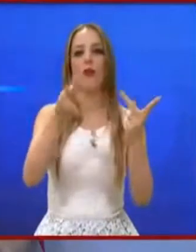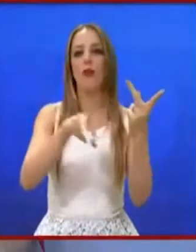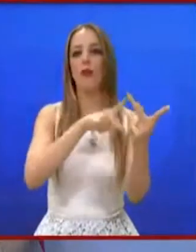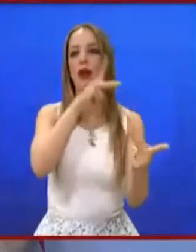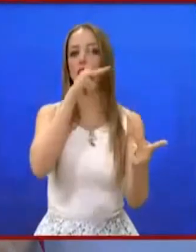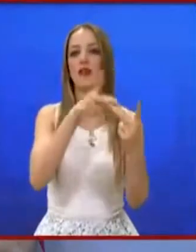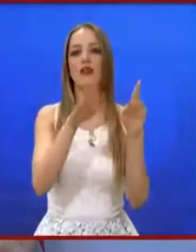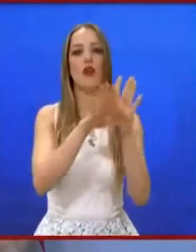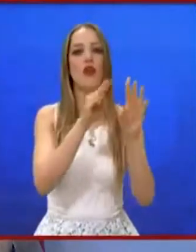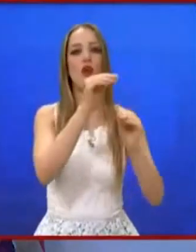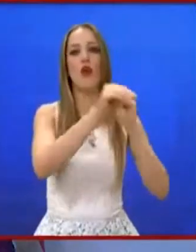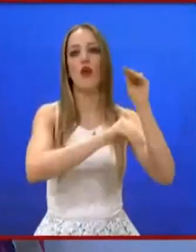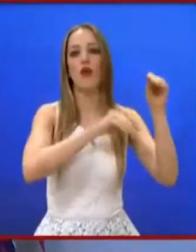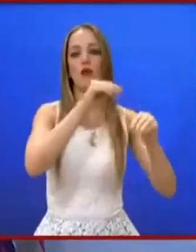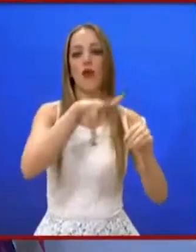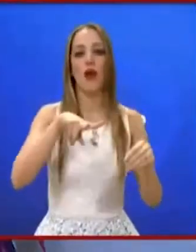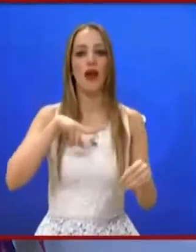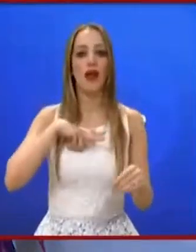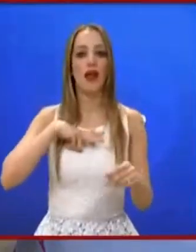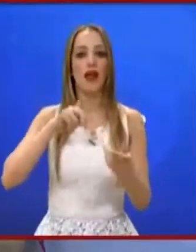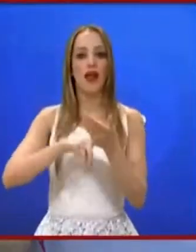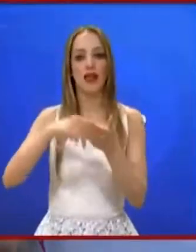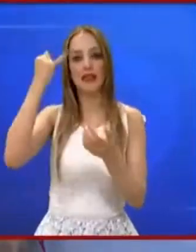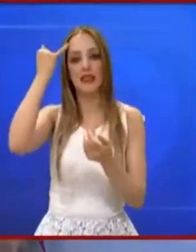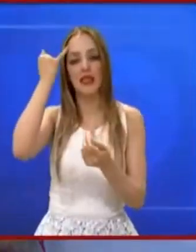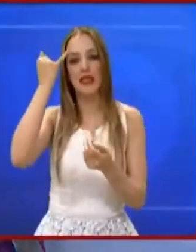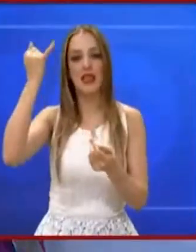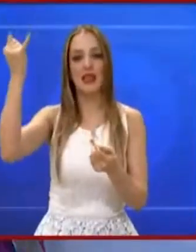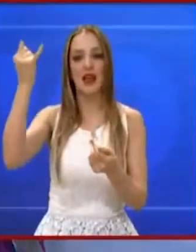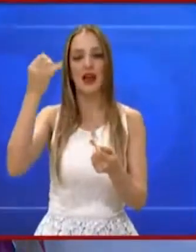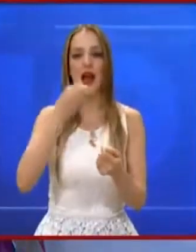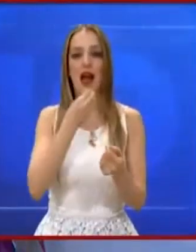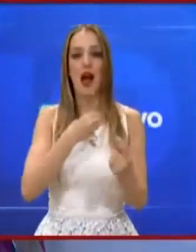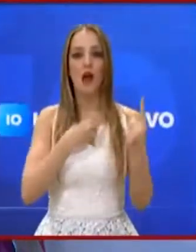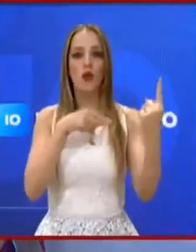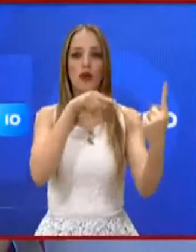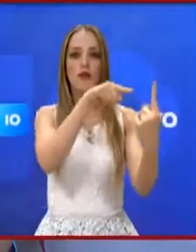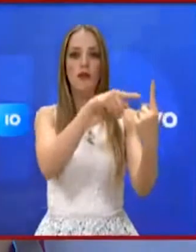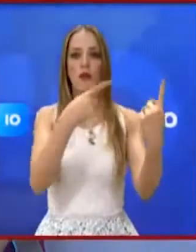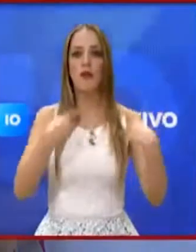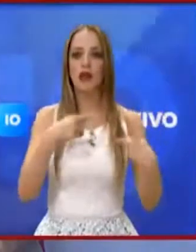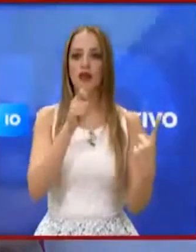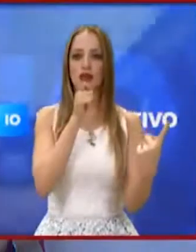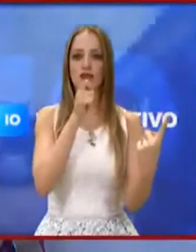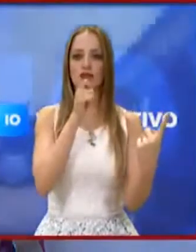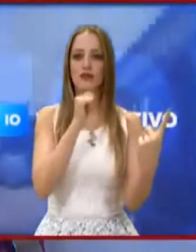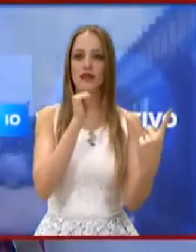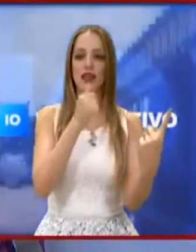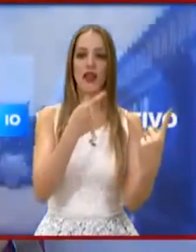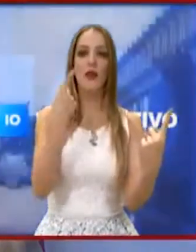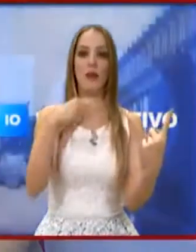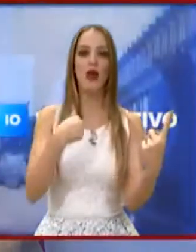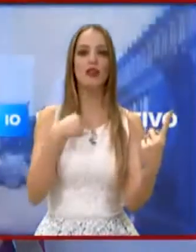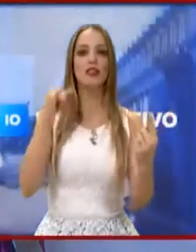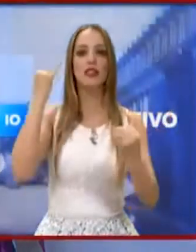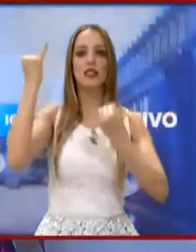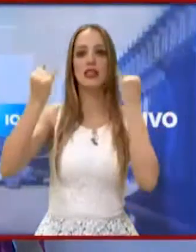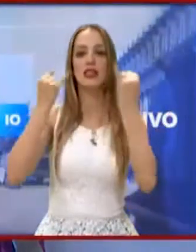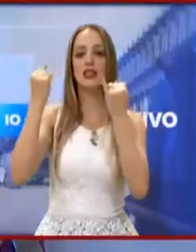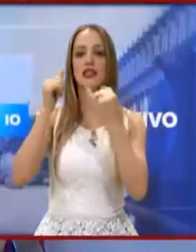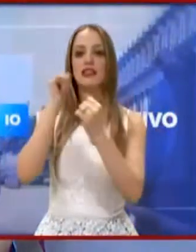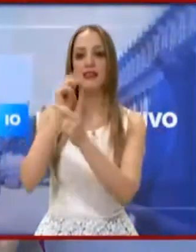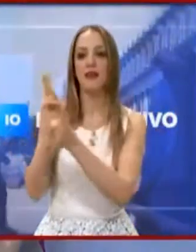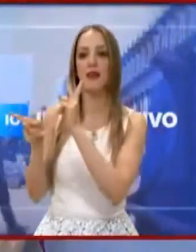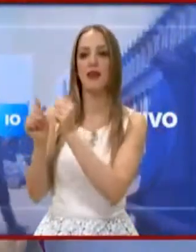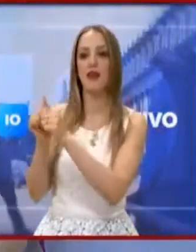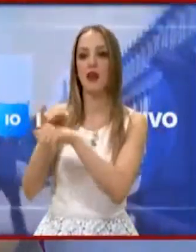cómo acomodárselos. Así sea que no tienen eso, ellos de todos modos se lo acomodan y andan con sus amigas diciendo, claro, yo creo